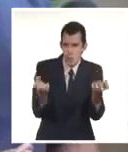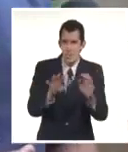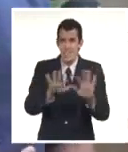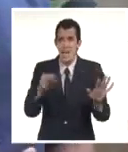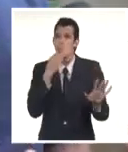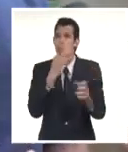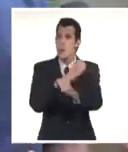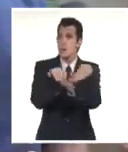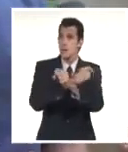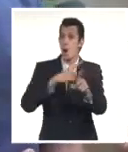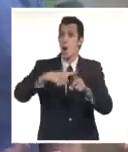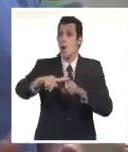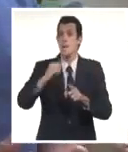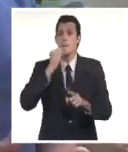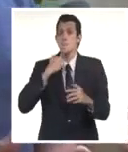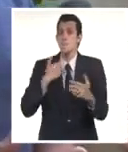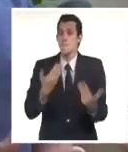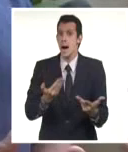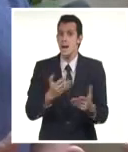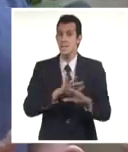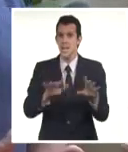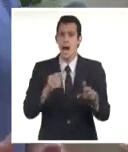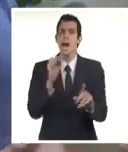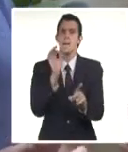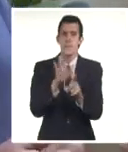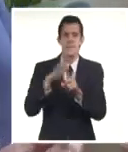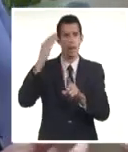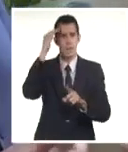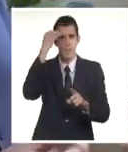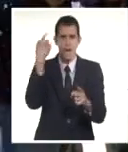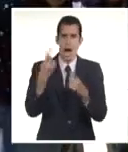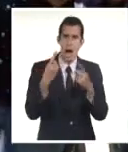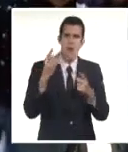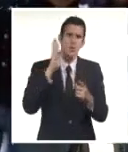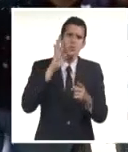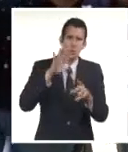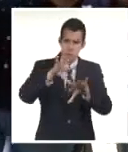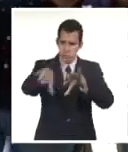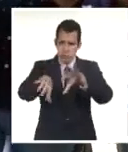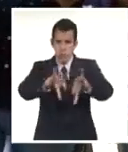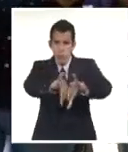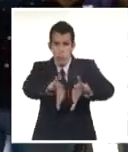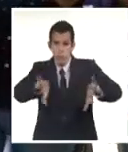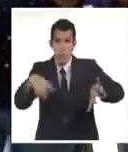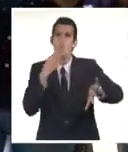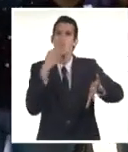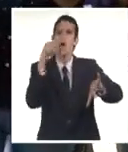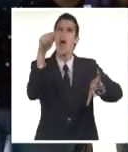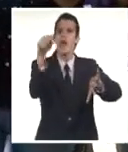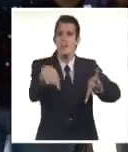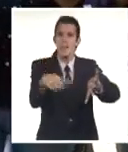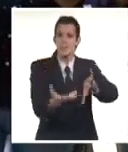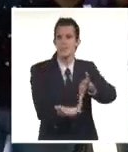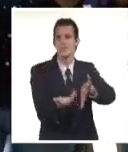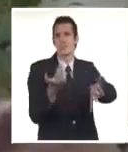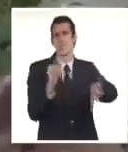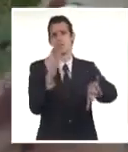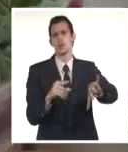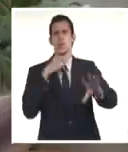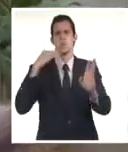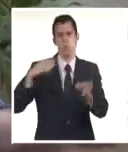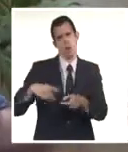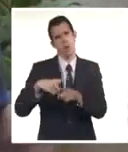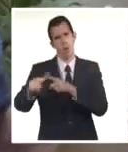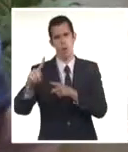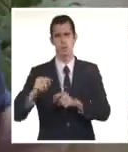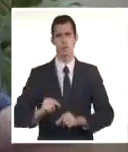provocar alguna afectación, pueden también aparecer personas fallecidas. Y entonces a partir de todo el análisis, que